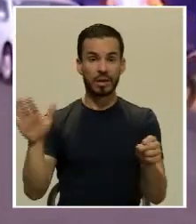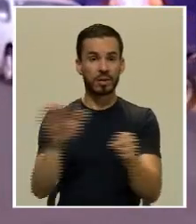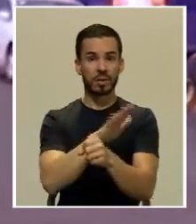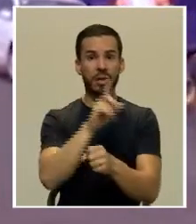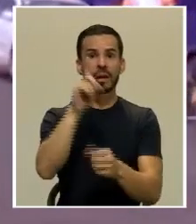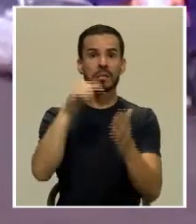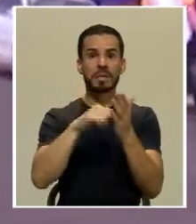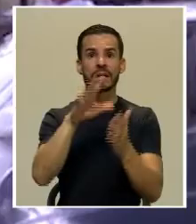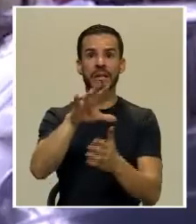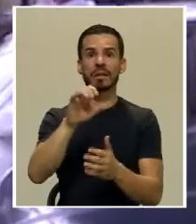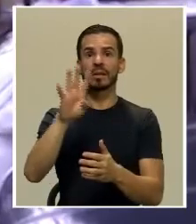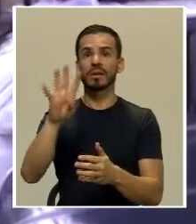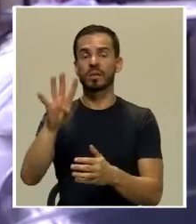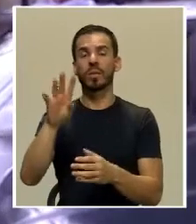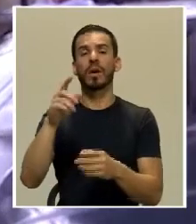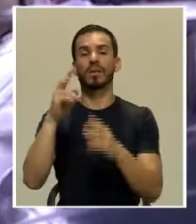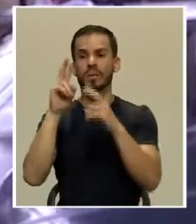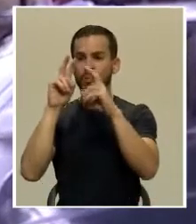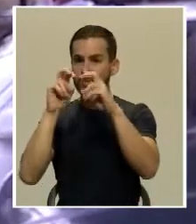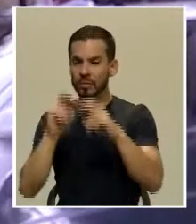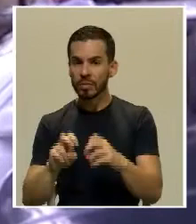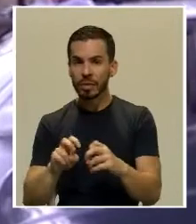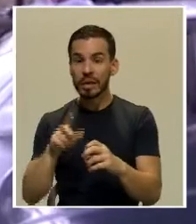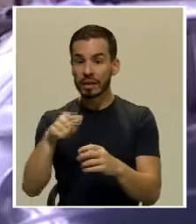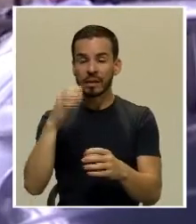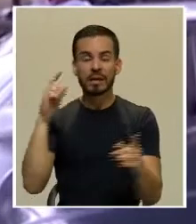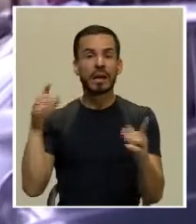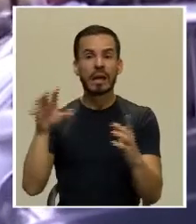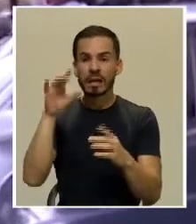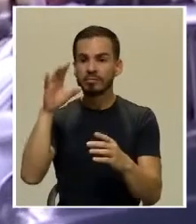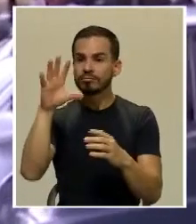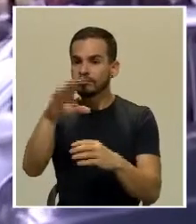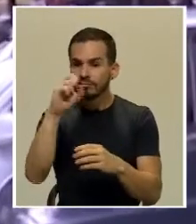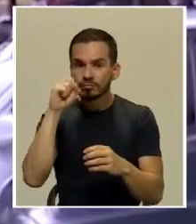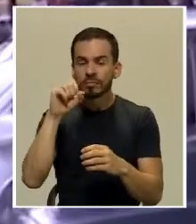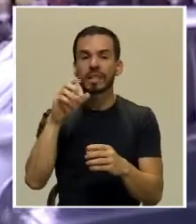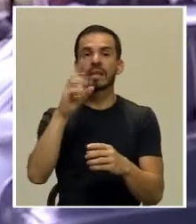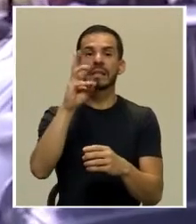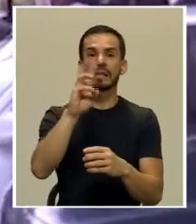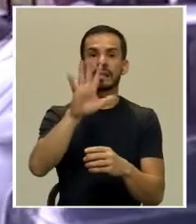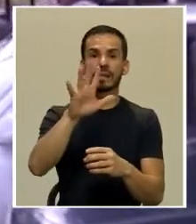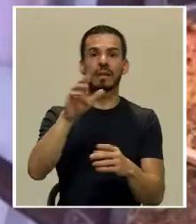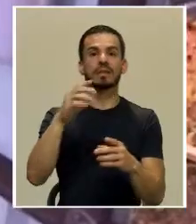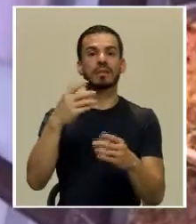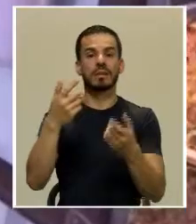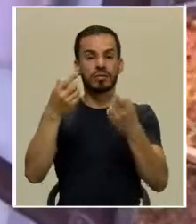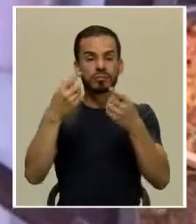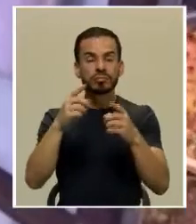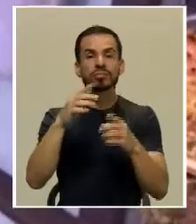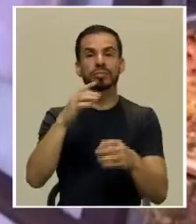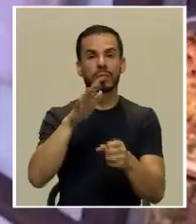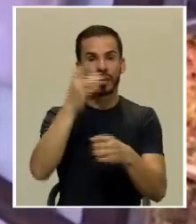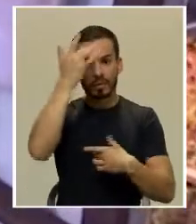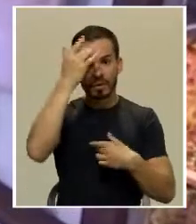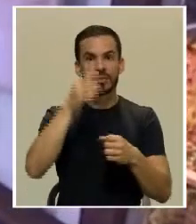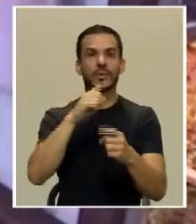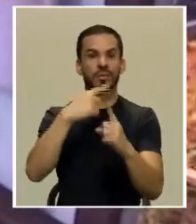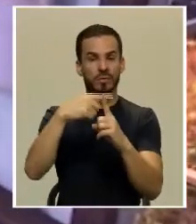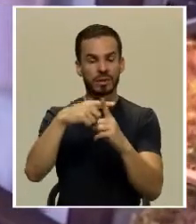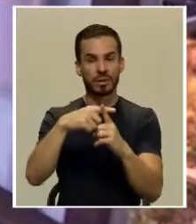hicieron 1.504 muestras, de las cuales se identificaron 65 casos positivos de